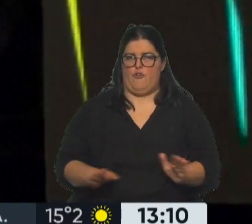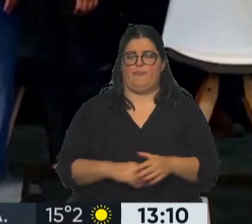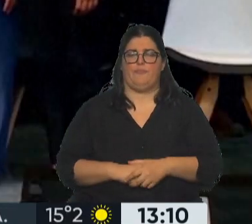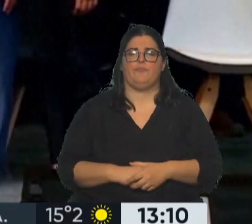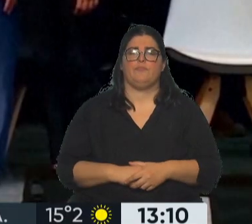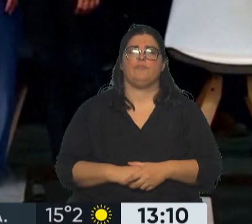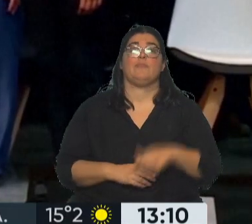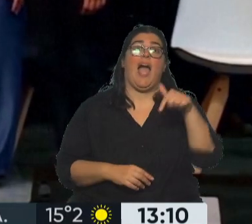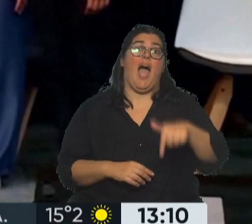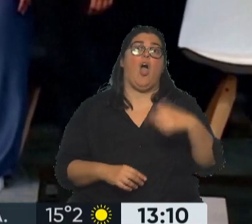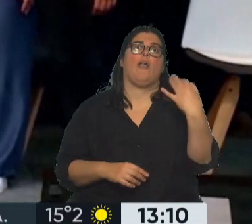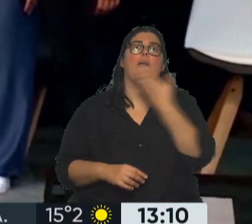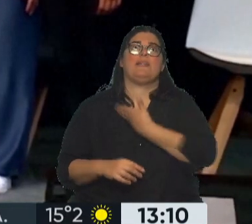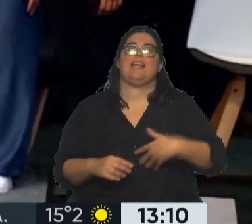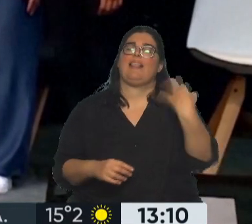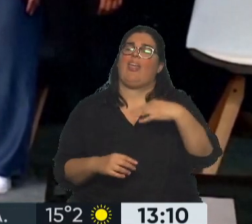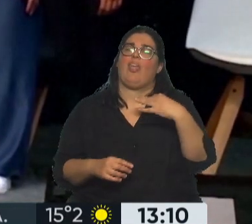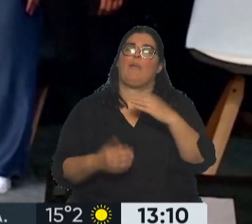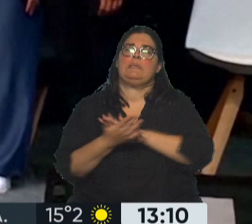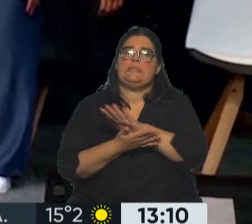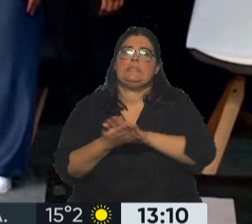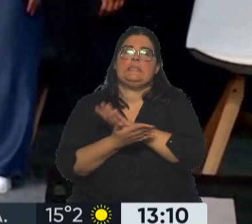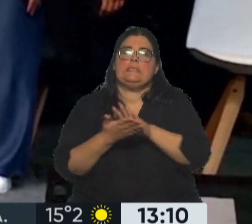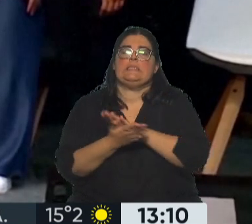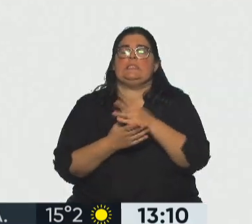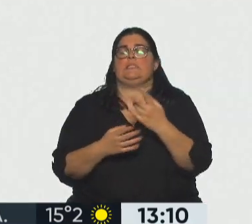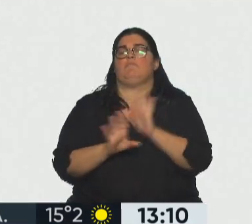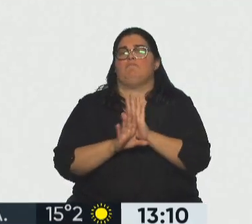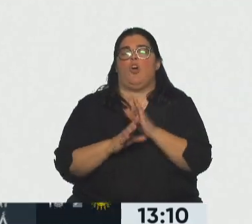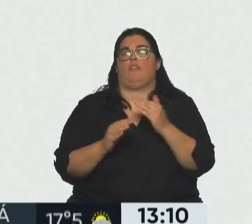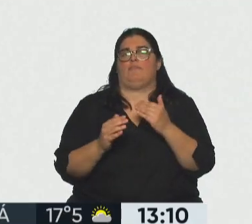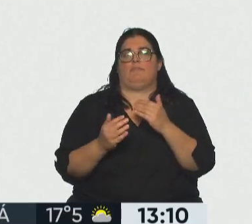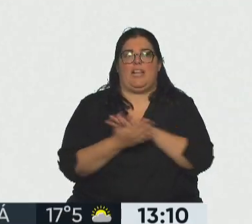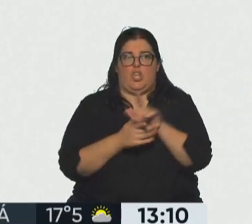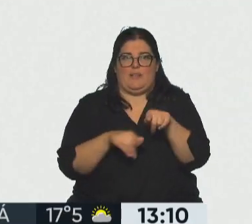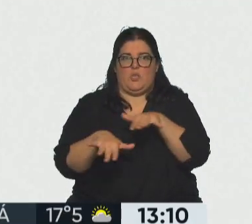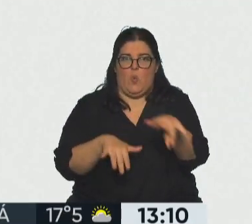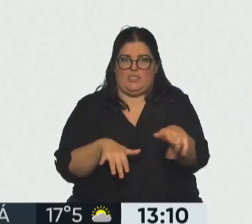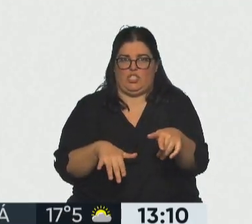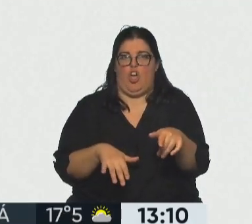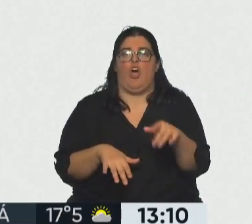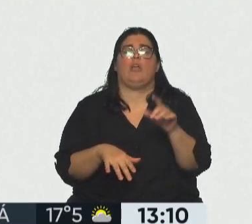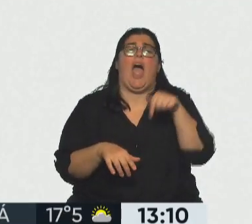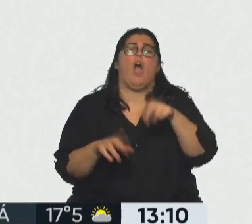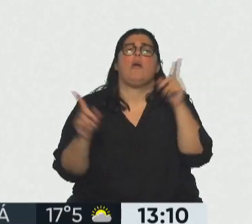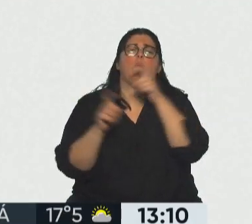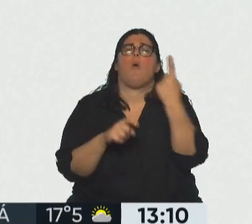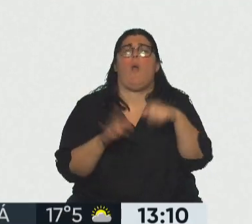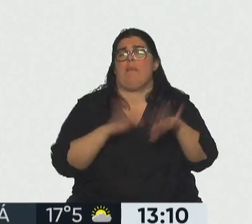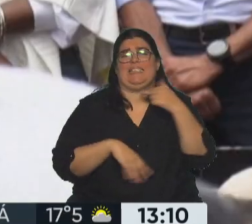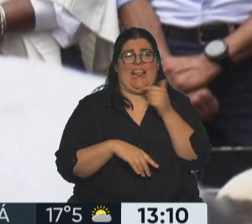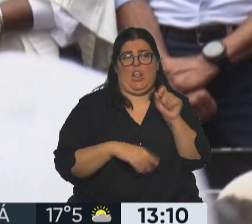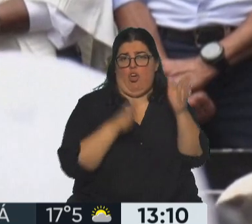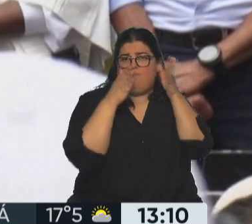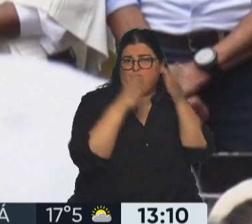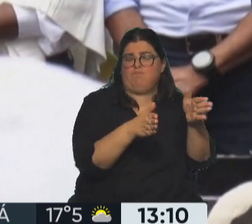Ahora deberá destinar energías a superar este escándalo que lo roza de cerca, por el momento circunscripto solo a su hijo, y avanzar con sus